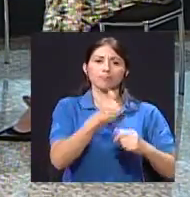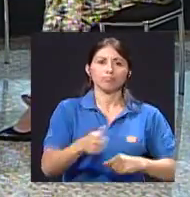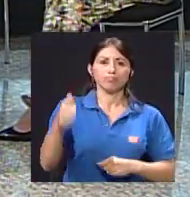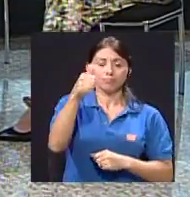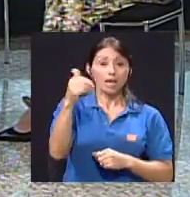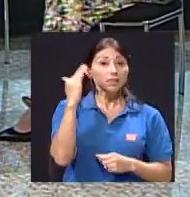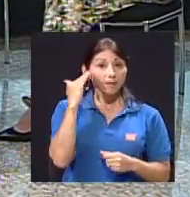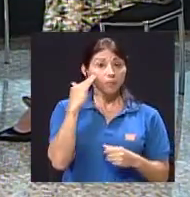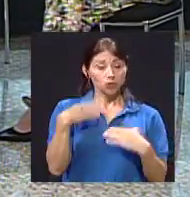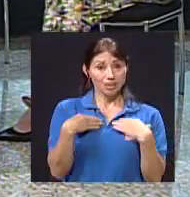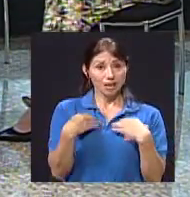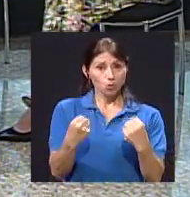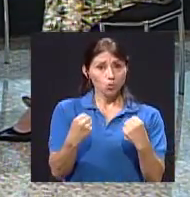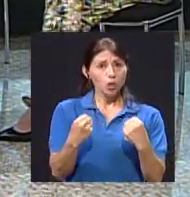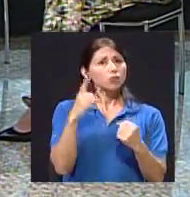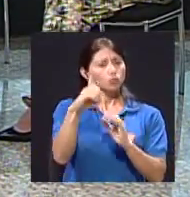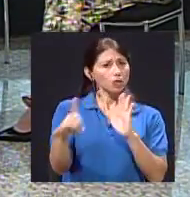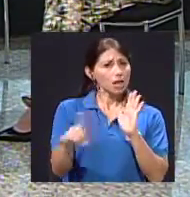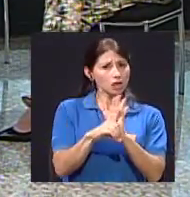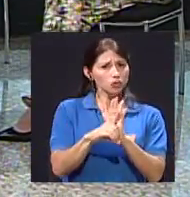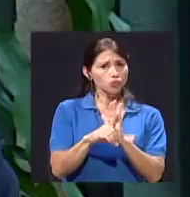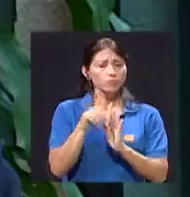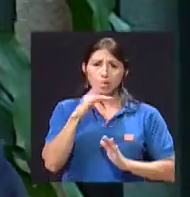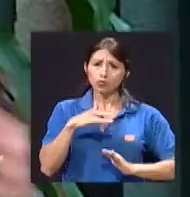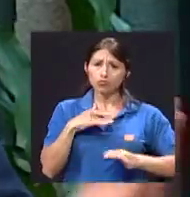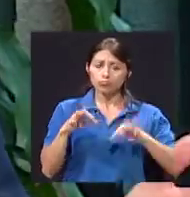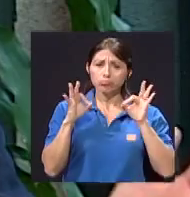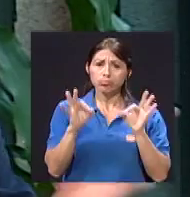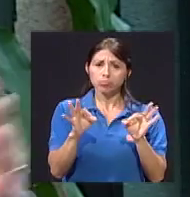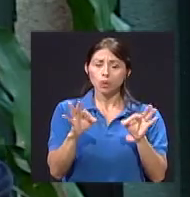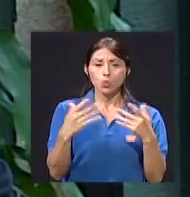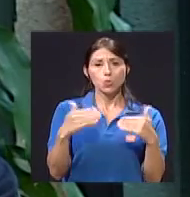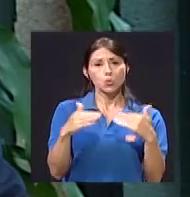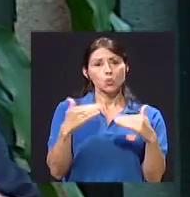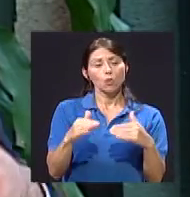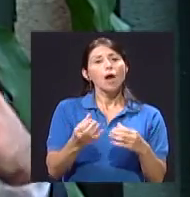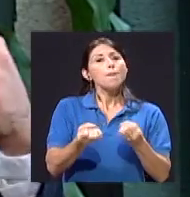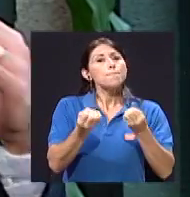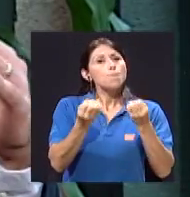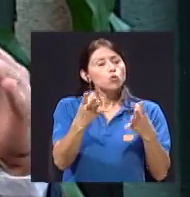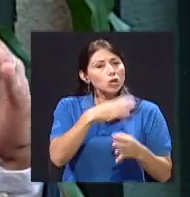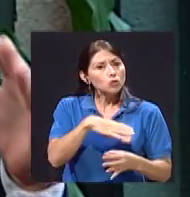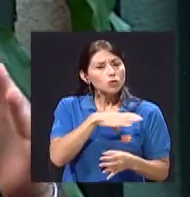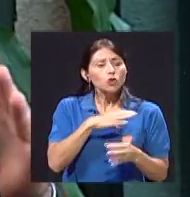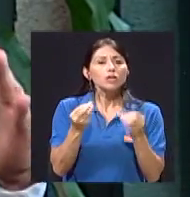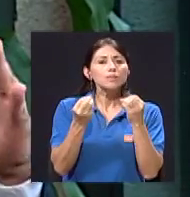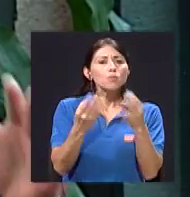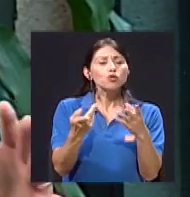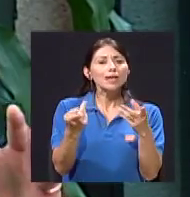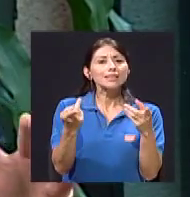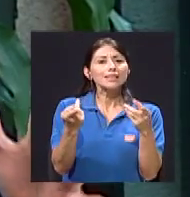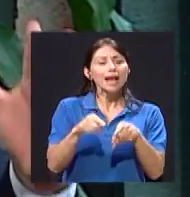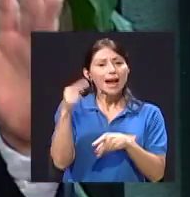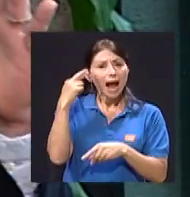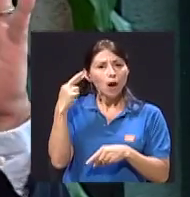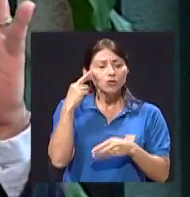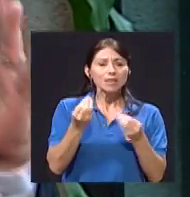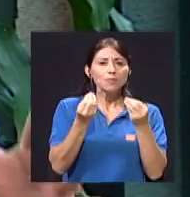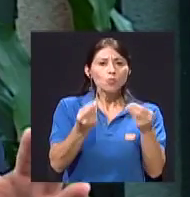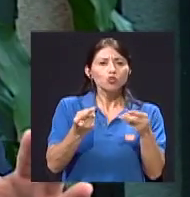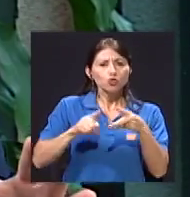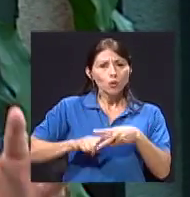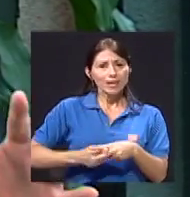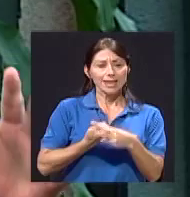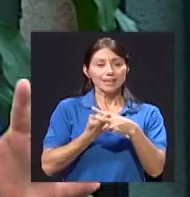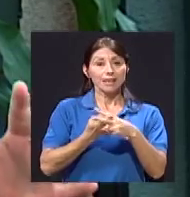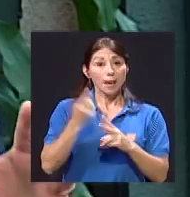complejo, en el que interactúan muchas condiciones, muchas causas, muchos orígenes. Nosotros normalmente para políticas definimos cuáles son